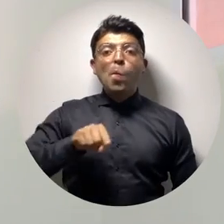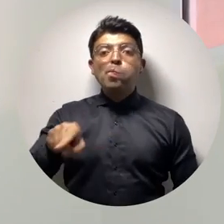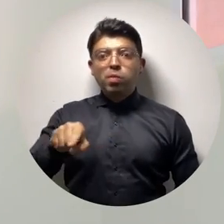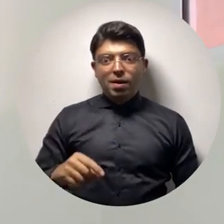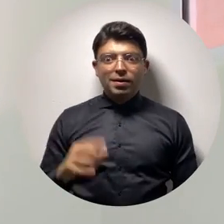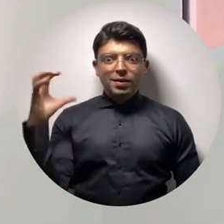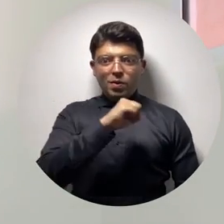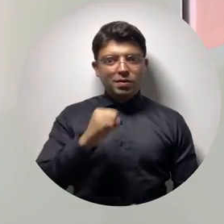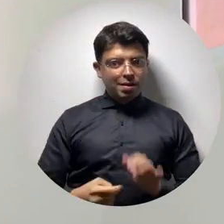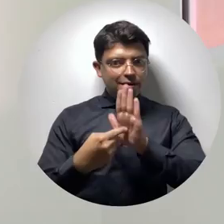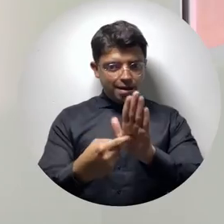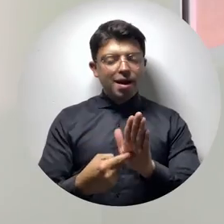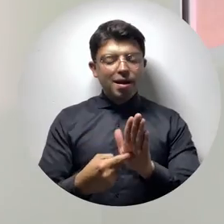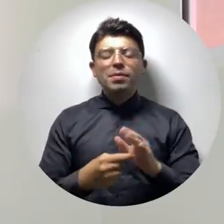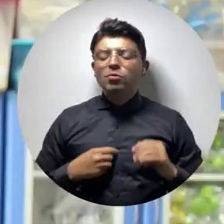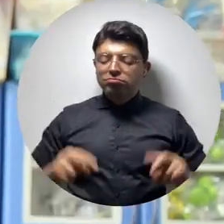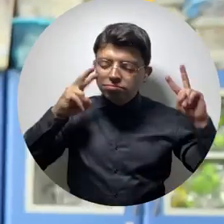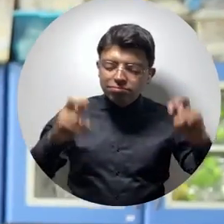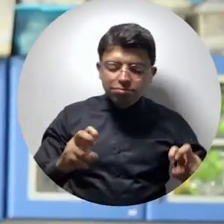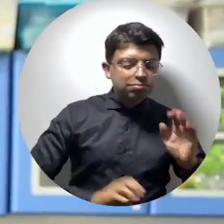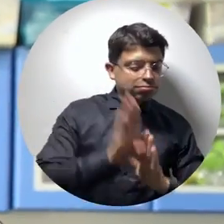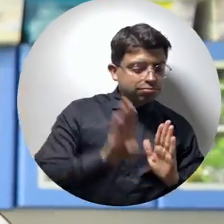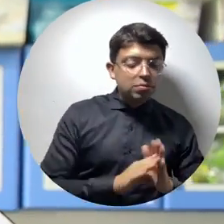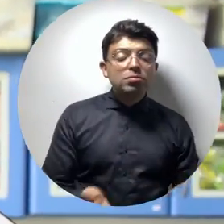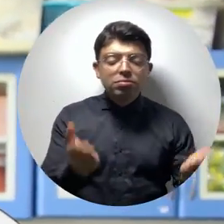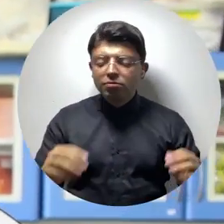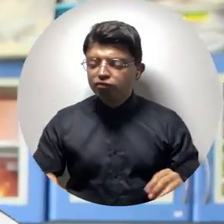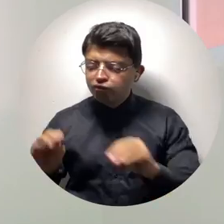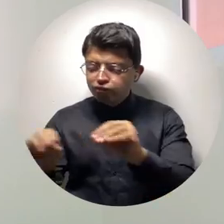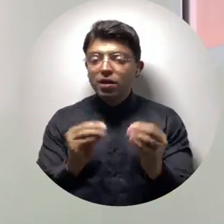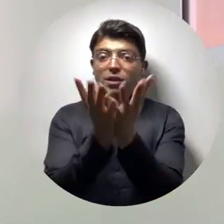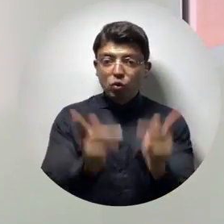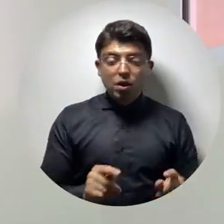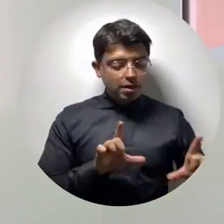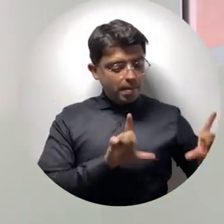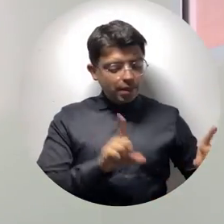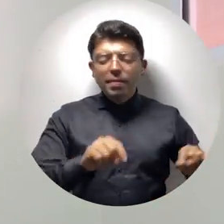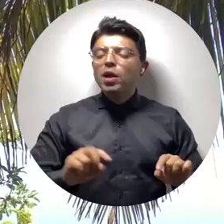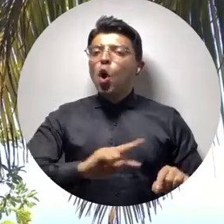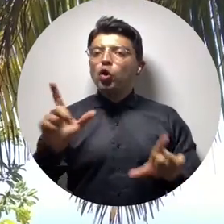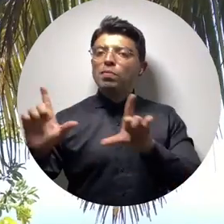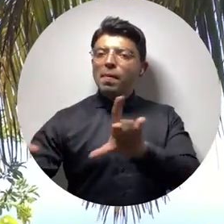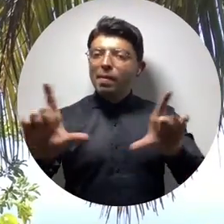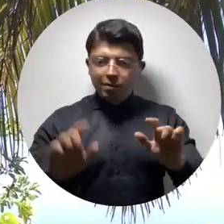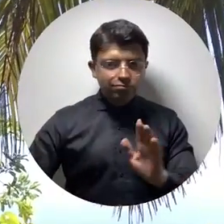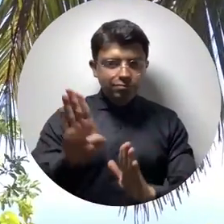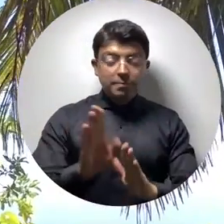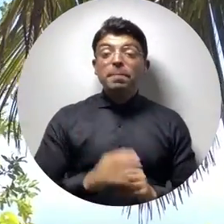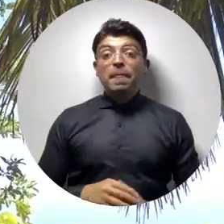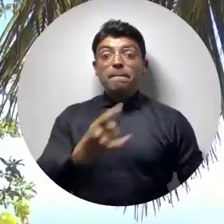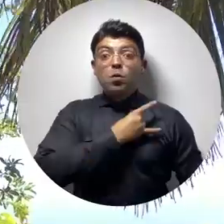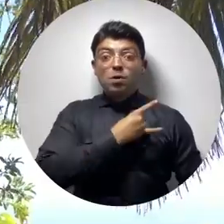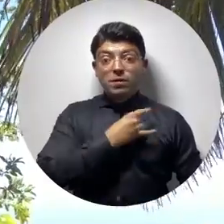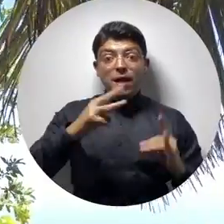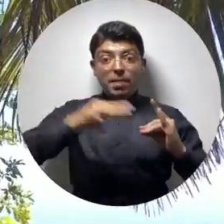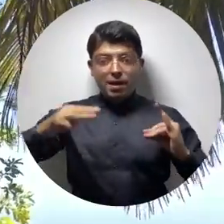estar presentes, el desarrollar investigaciones, formar estudiantes, no solo de pregrado, sino de posgrado. La Universidad del